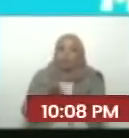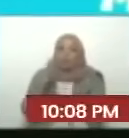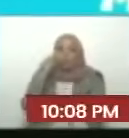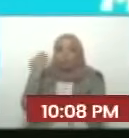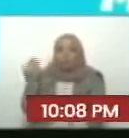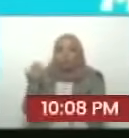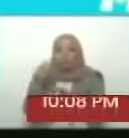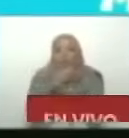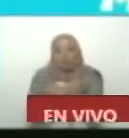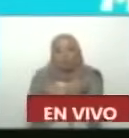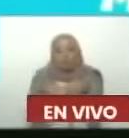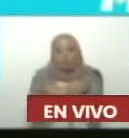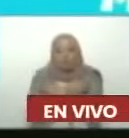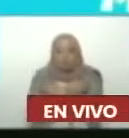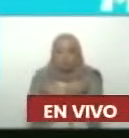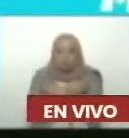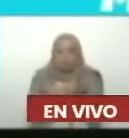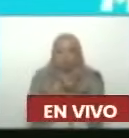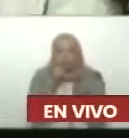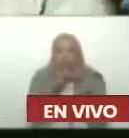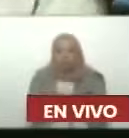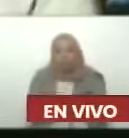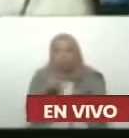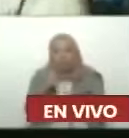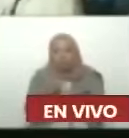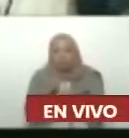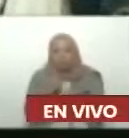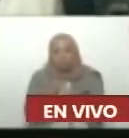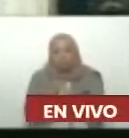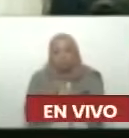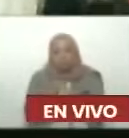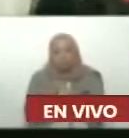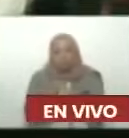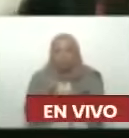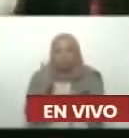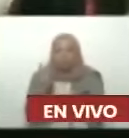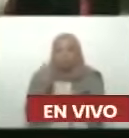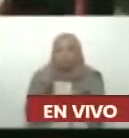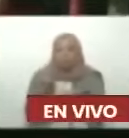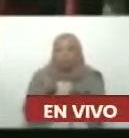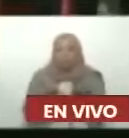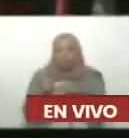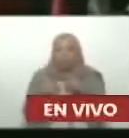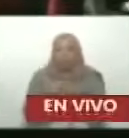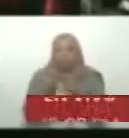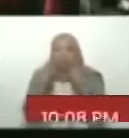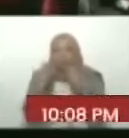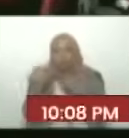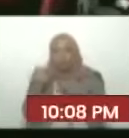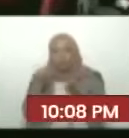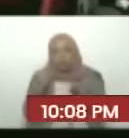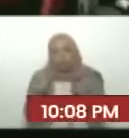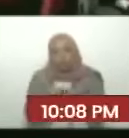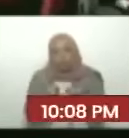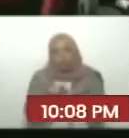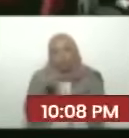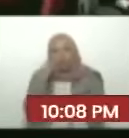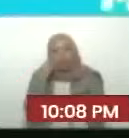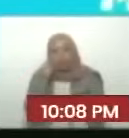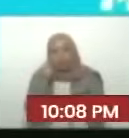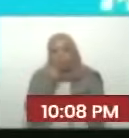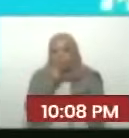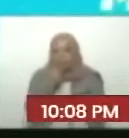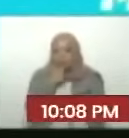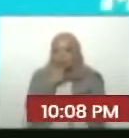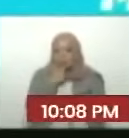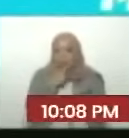yo. Felicidades, Oliver, Olinto, las dos. Y ahora tenemos aquí, mira, la experiencia